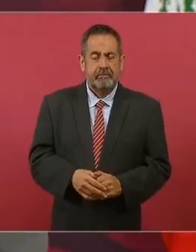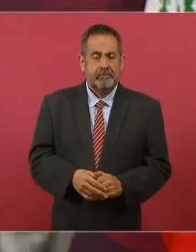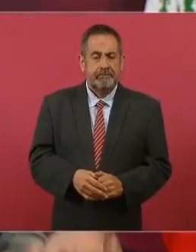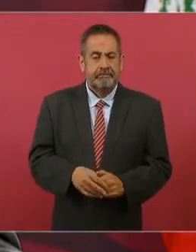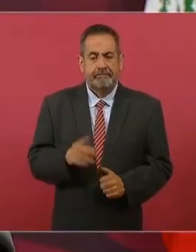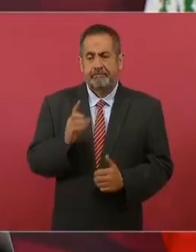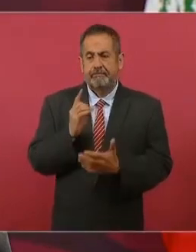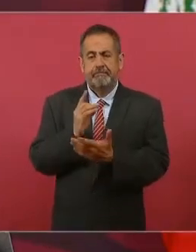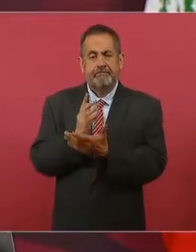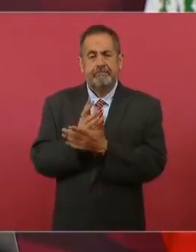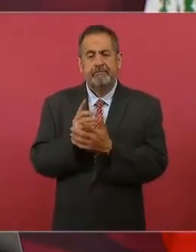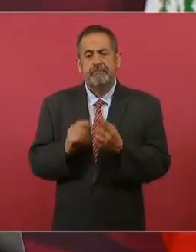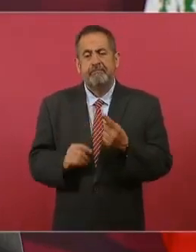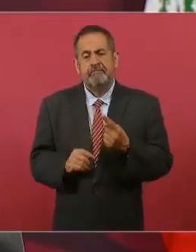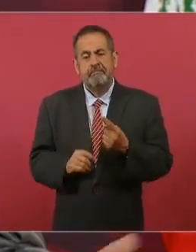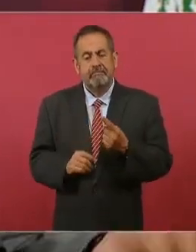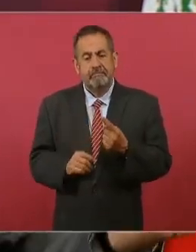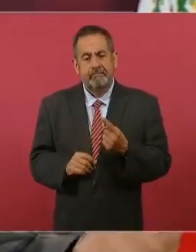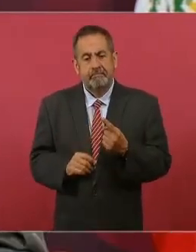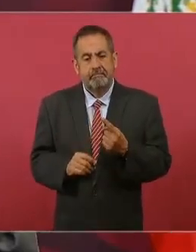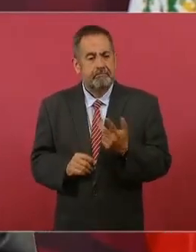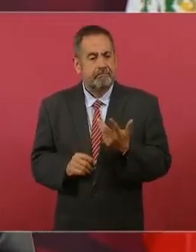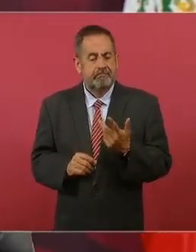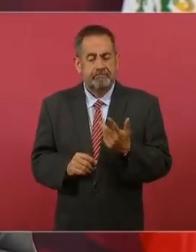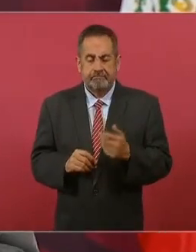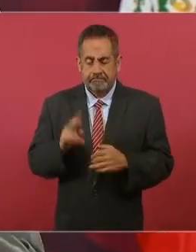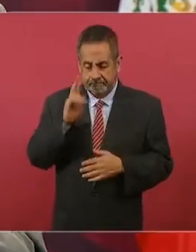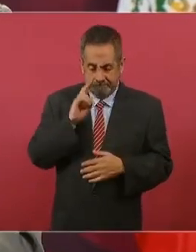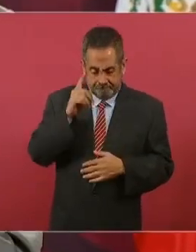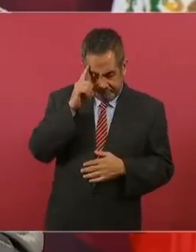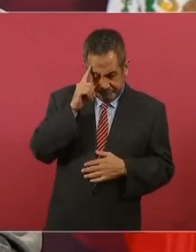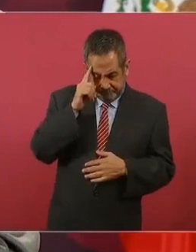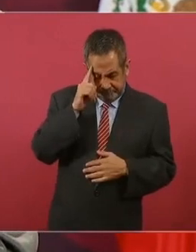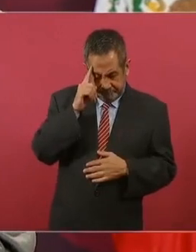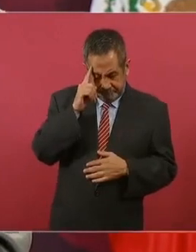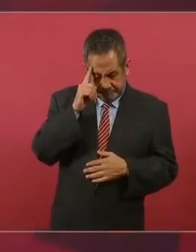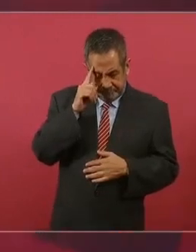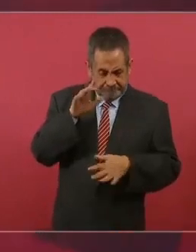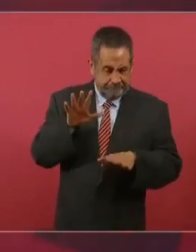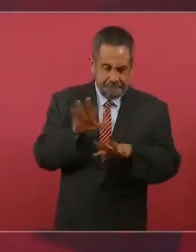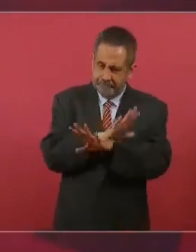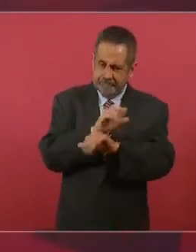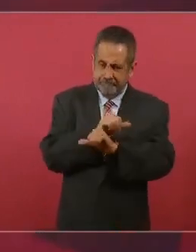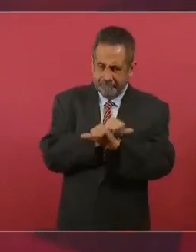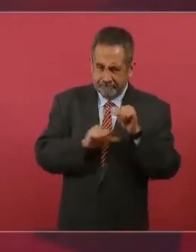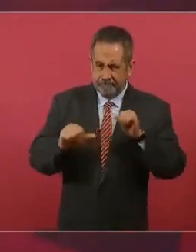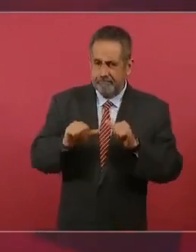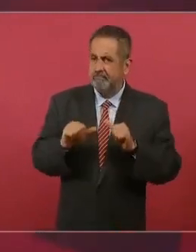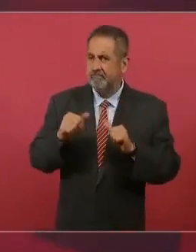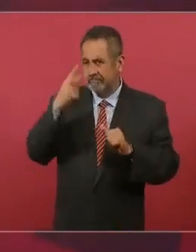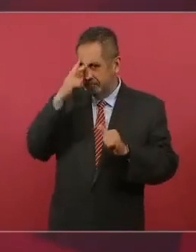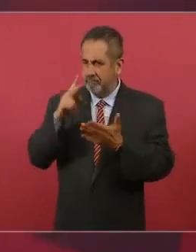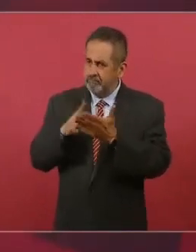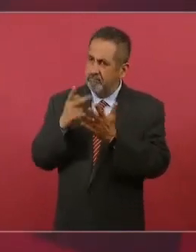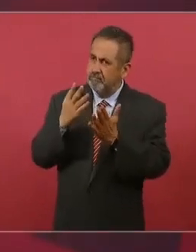la única posibilidad de lograr el renacimiento de México